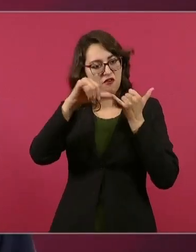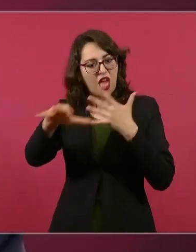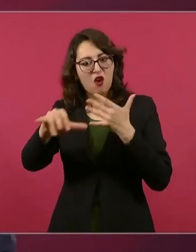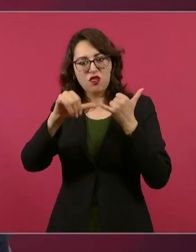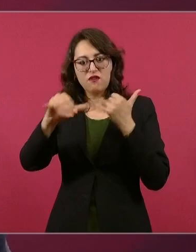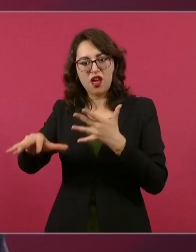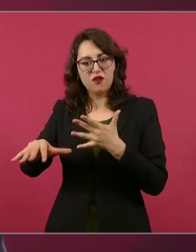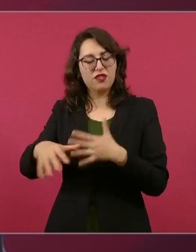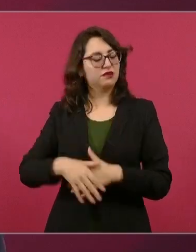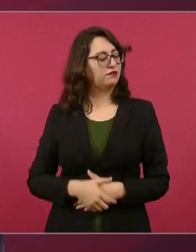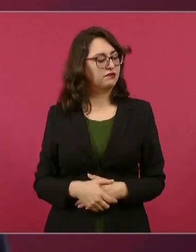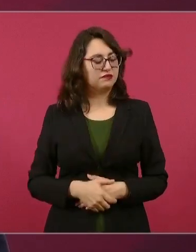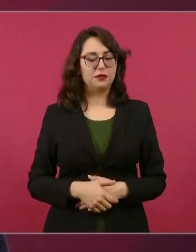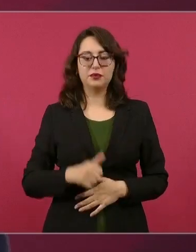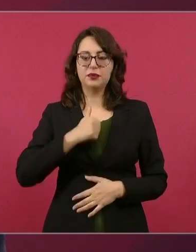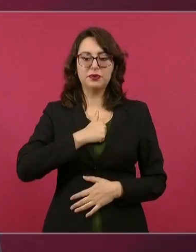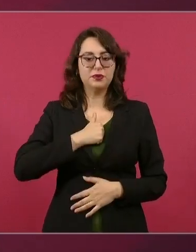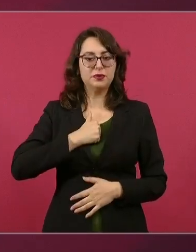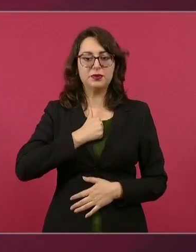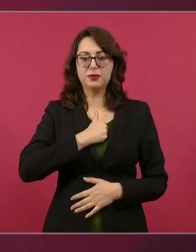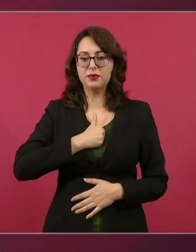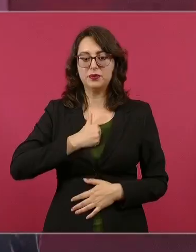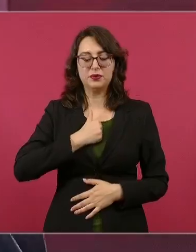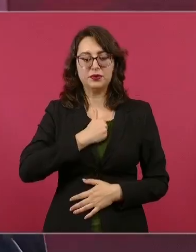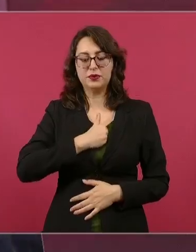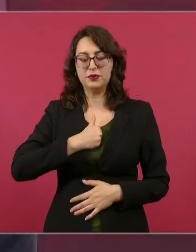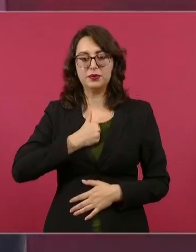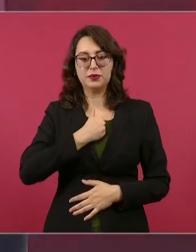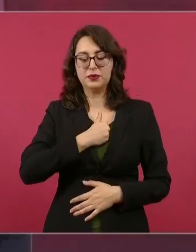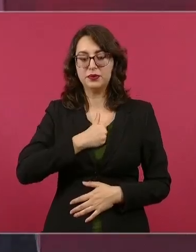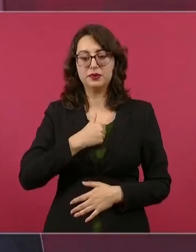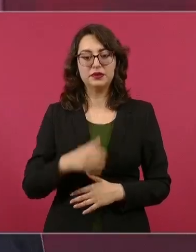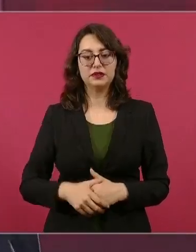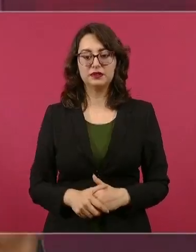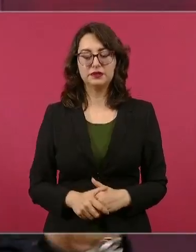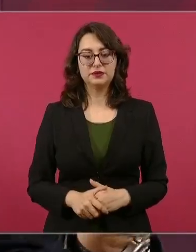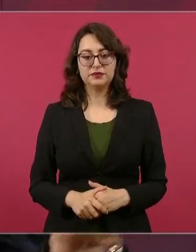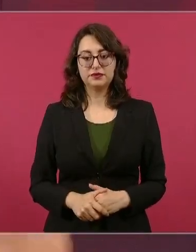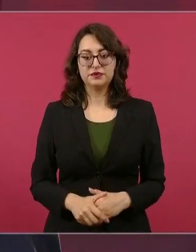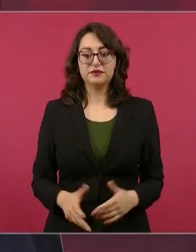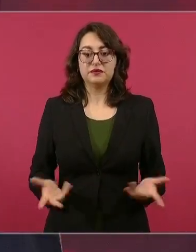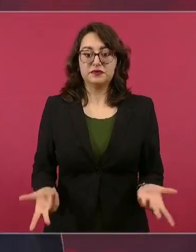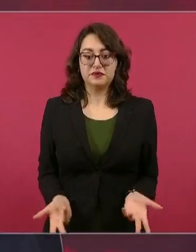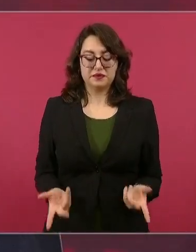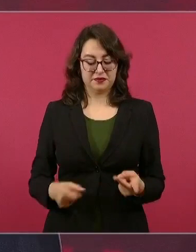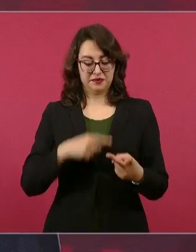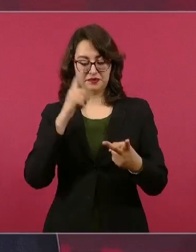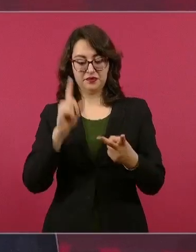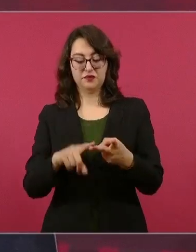Y lo otro que también estoy viendo es que le echan la culpa a la gente.